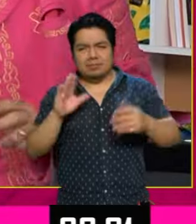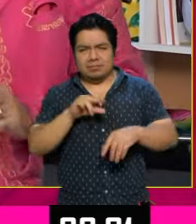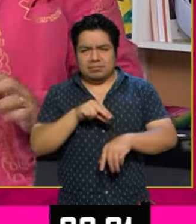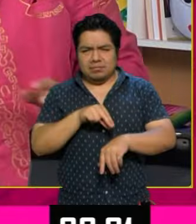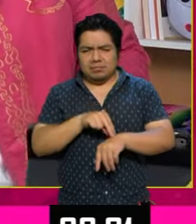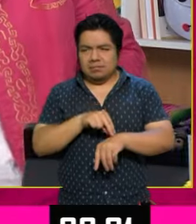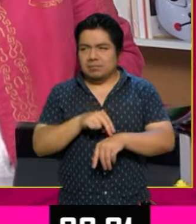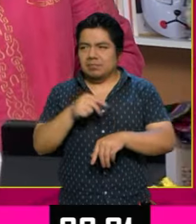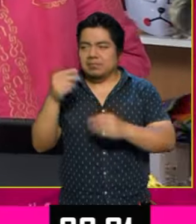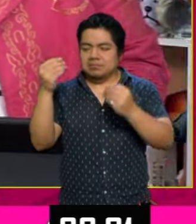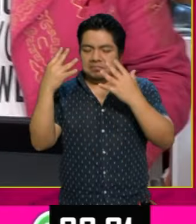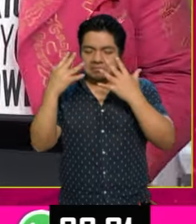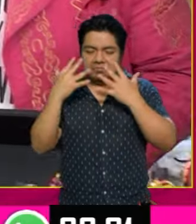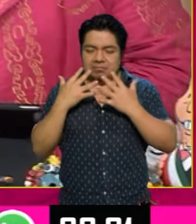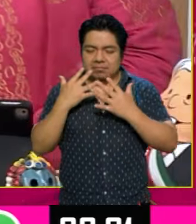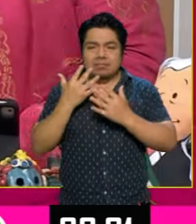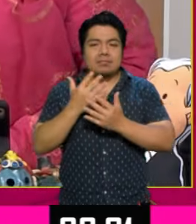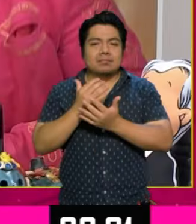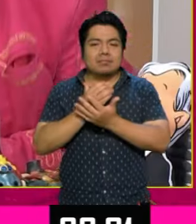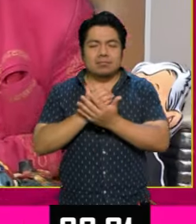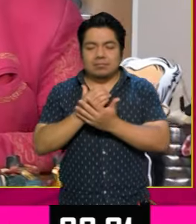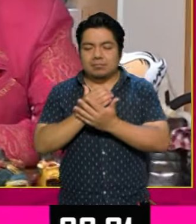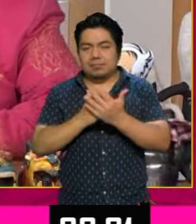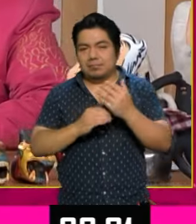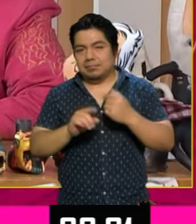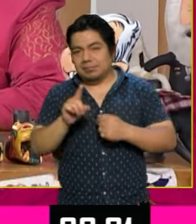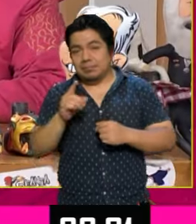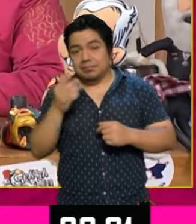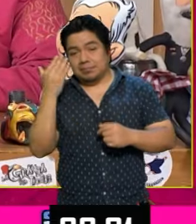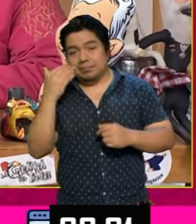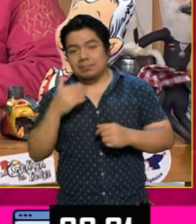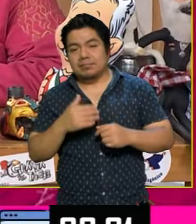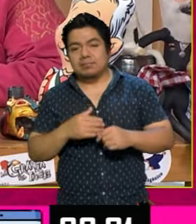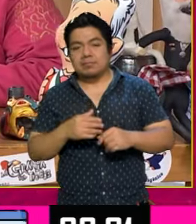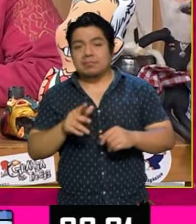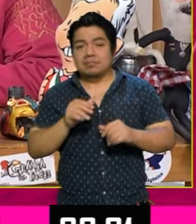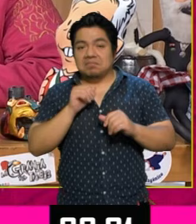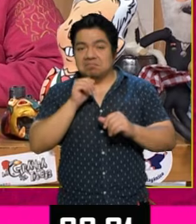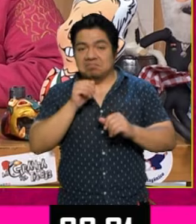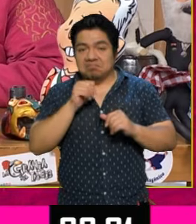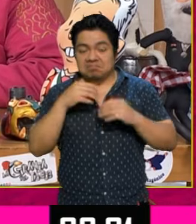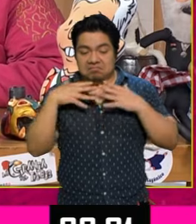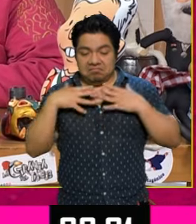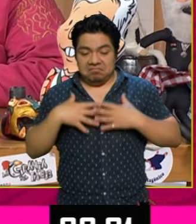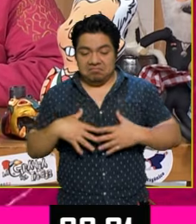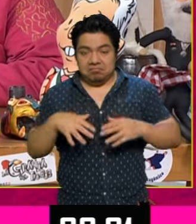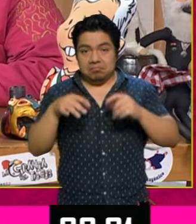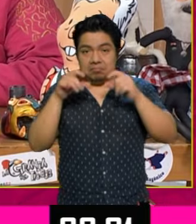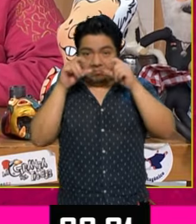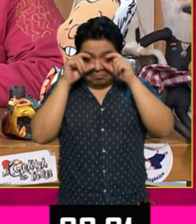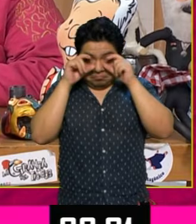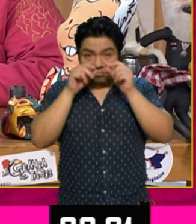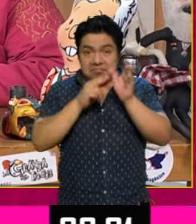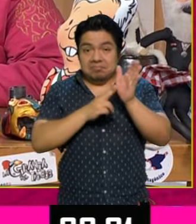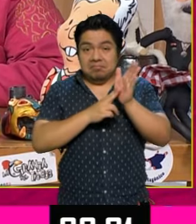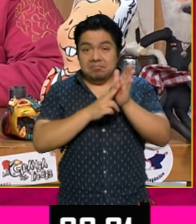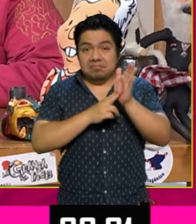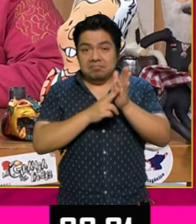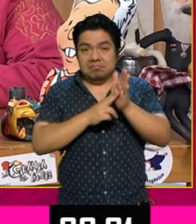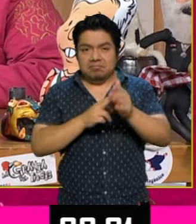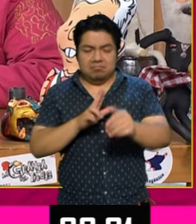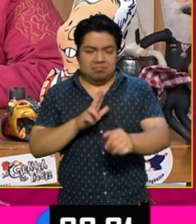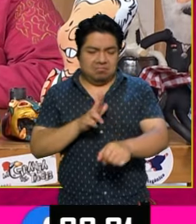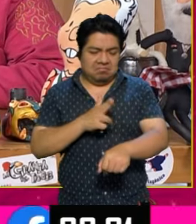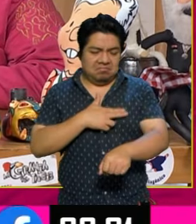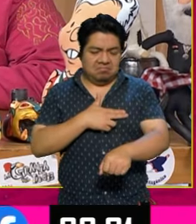ya me llegó a salvar? No, yo tuve uno que entraba sin bata y con lente oscuro. Y traías una herida o algo,